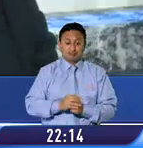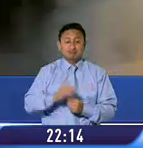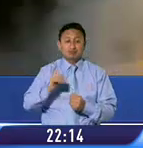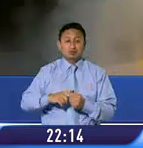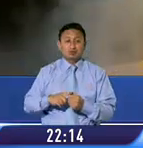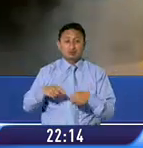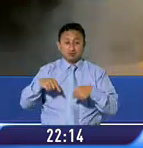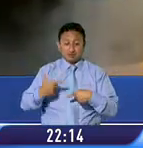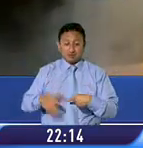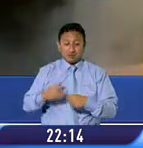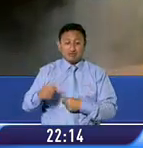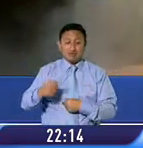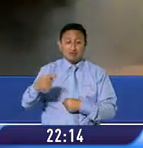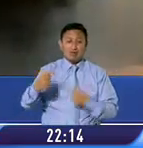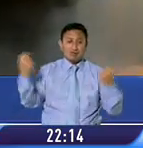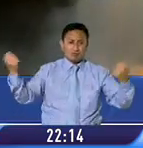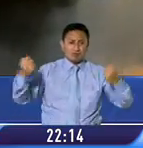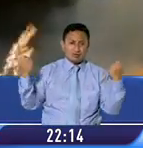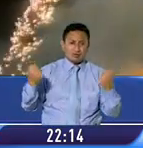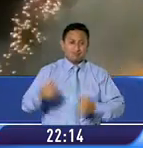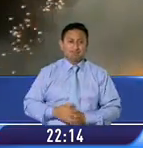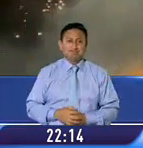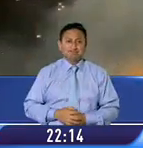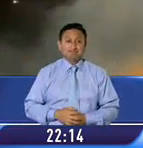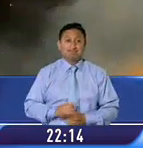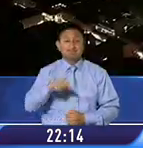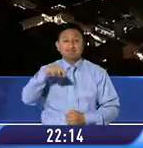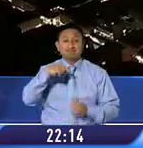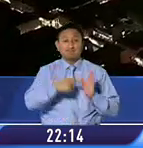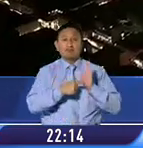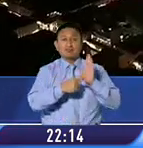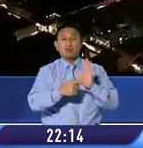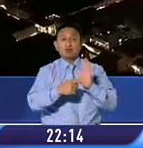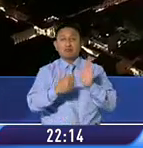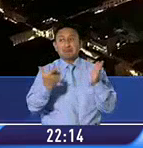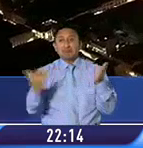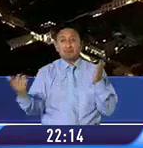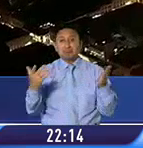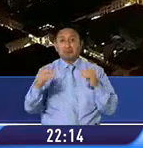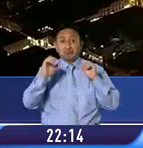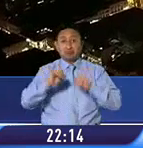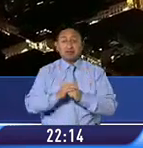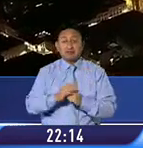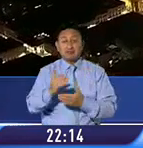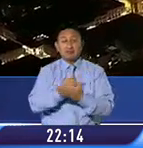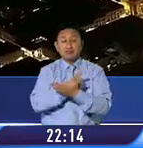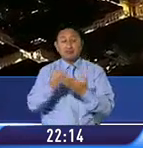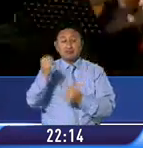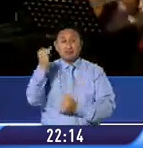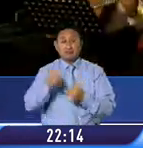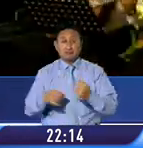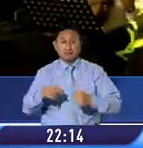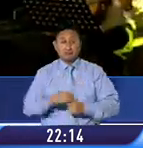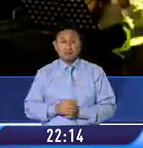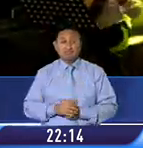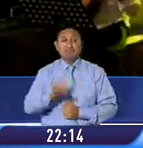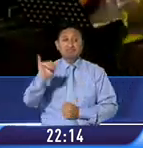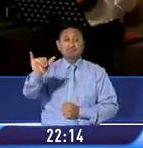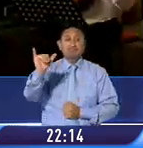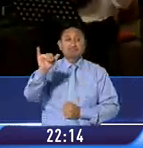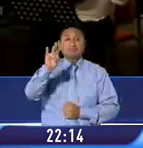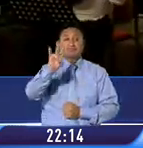presentamos alternativas para este fin de semana. El sábado 27 habrá distintos eventos de música, teatro y